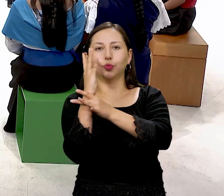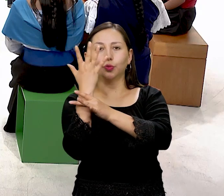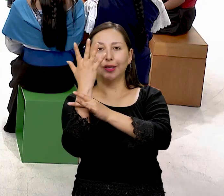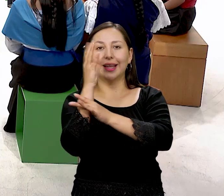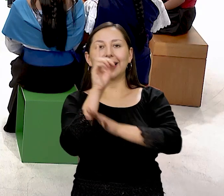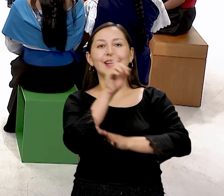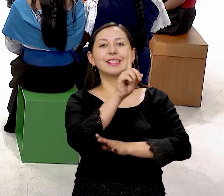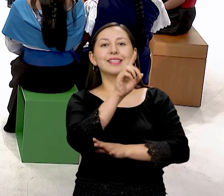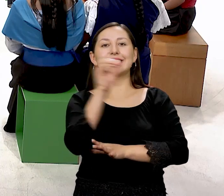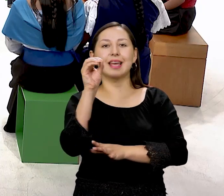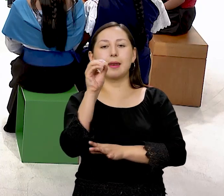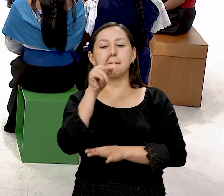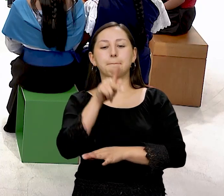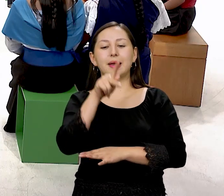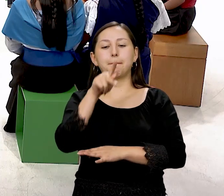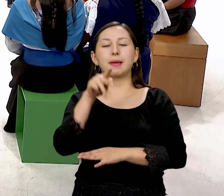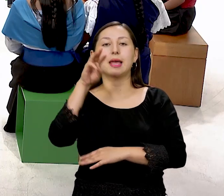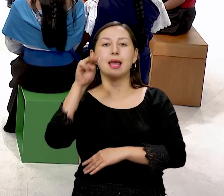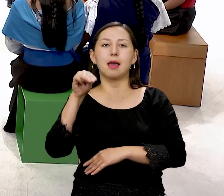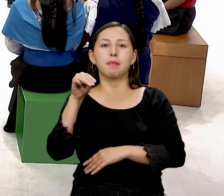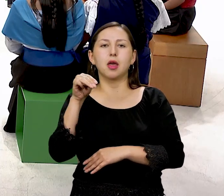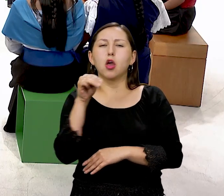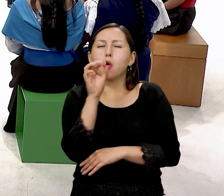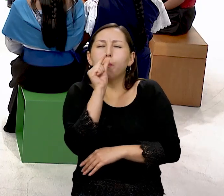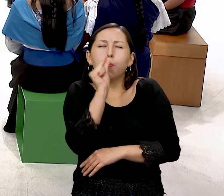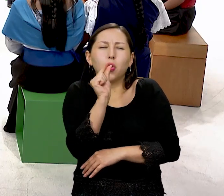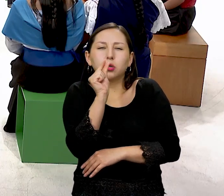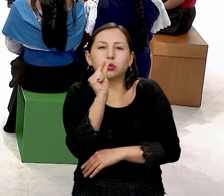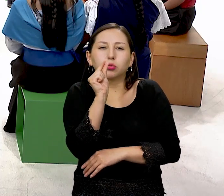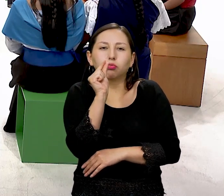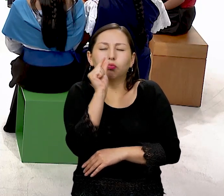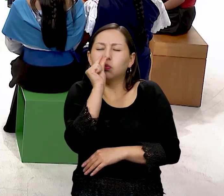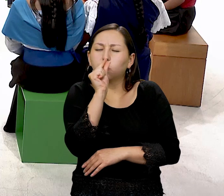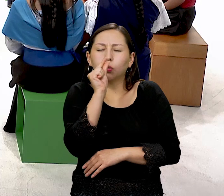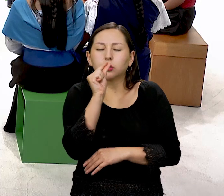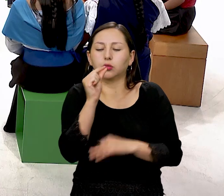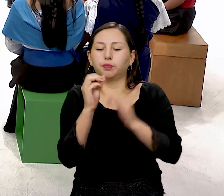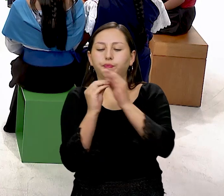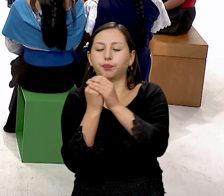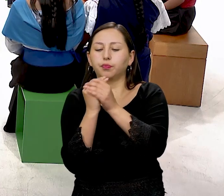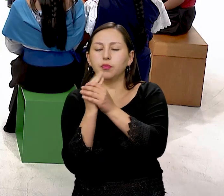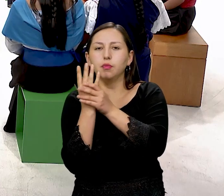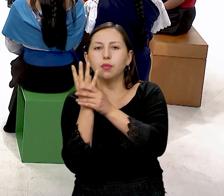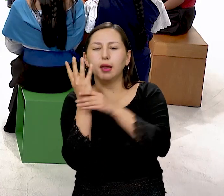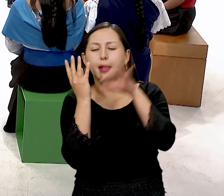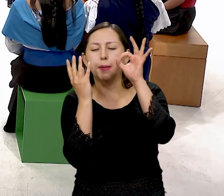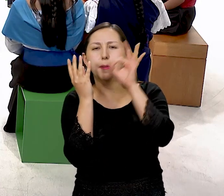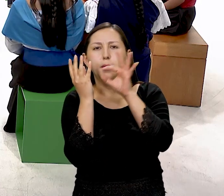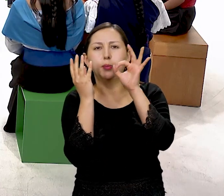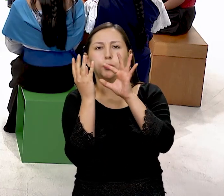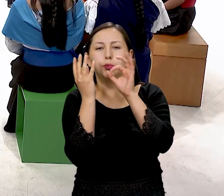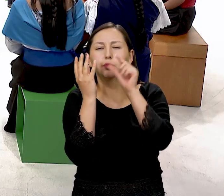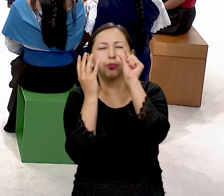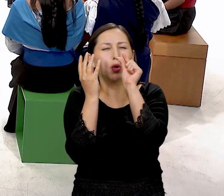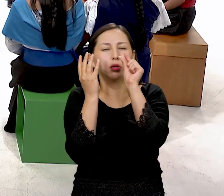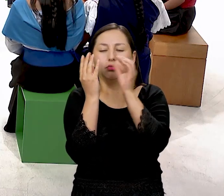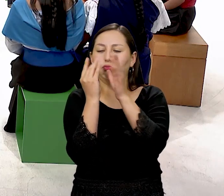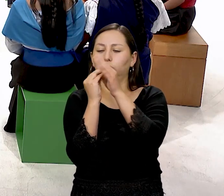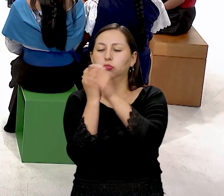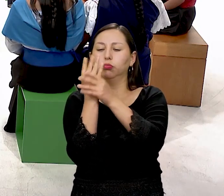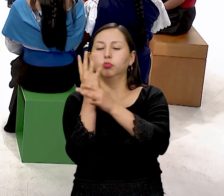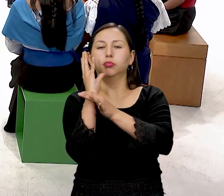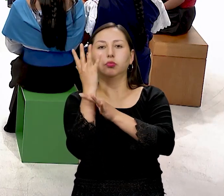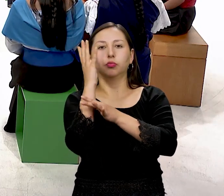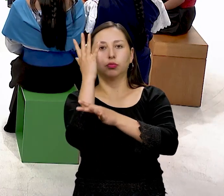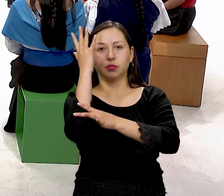Apliqué una dosis de 100 ppm, que es una cantidad muy pequeñita de esta hormona vegetal, de la giberelina.